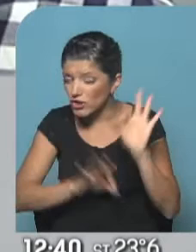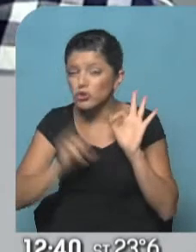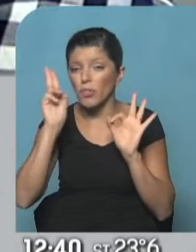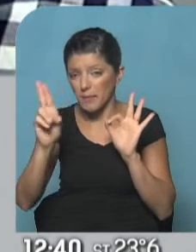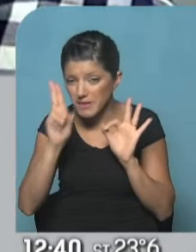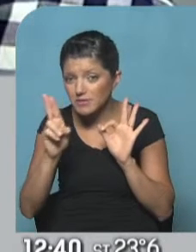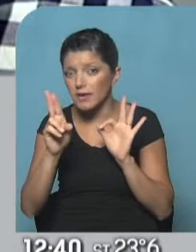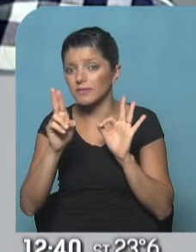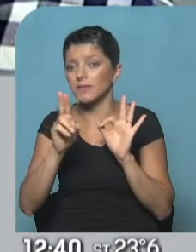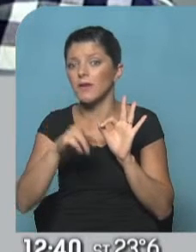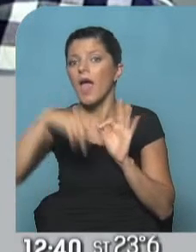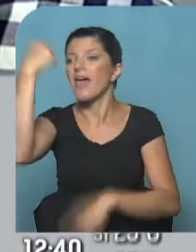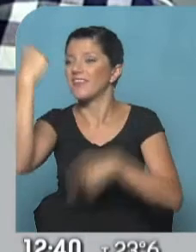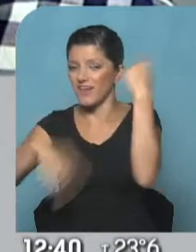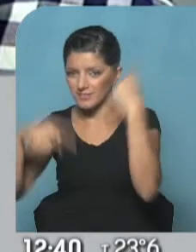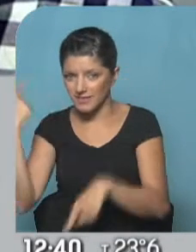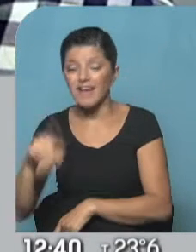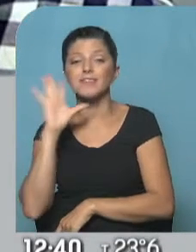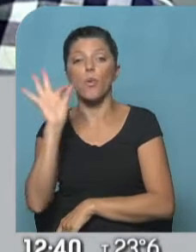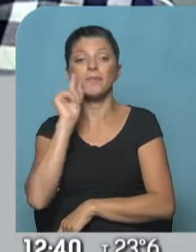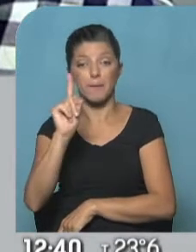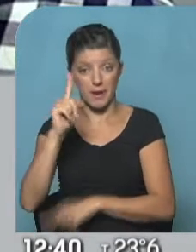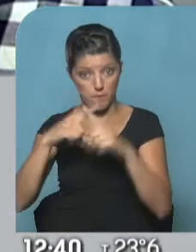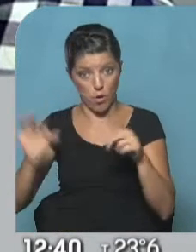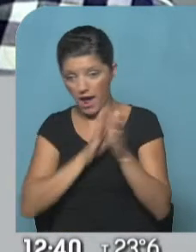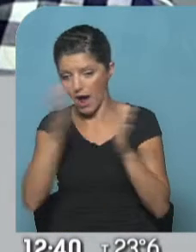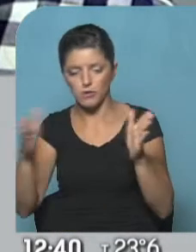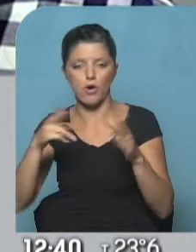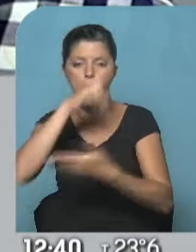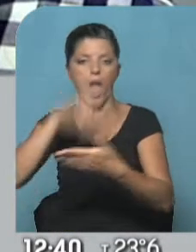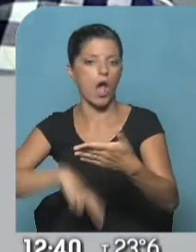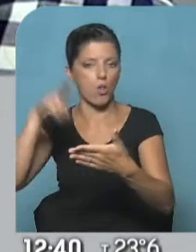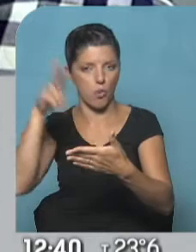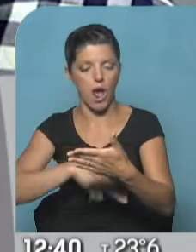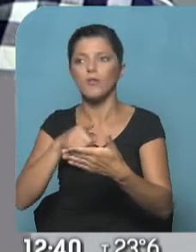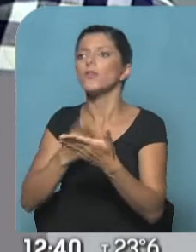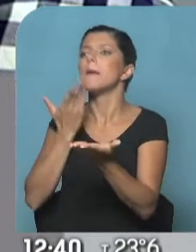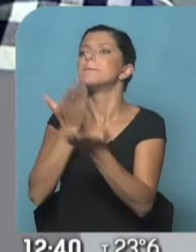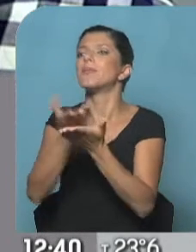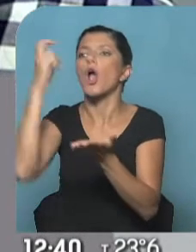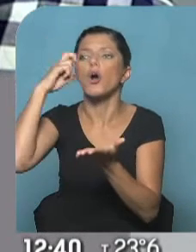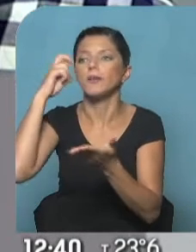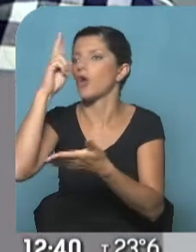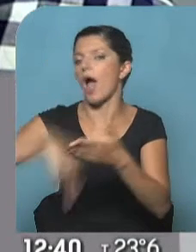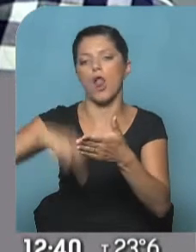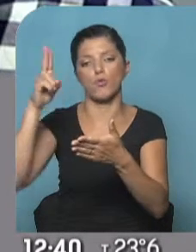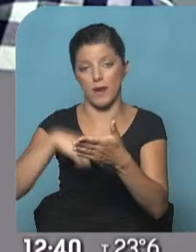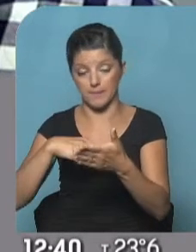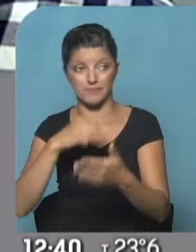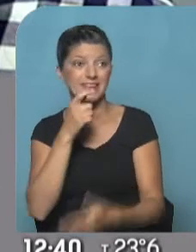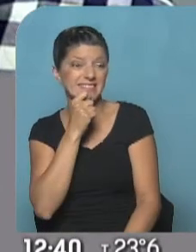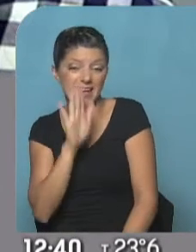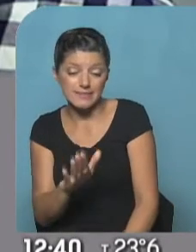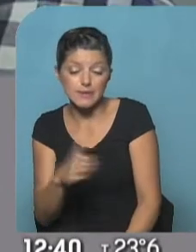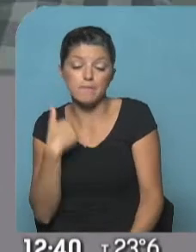son loterías de la diversidad, 50.000, te decía, anuales, y que le pide al Congreso que las elimine. En general, si esto va a ocurrir o no, no